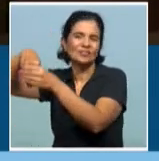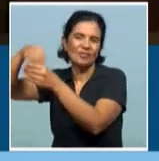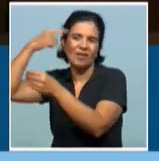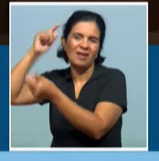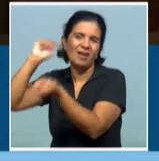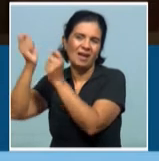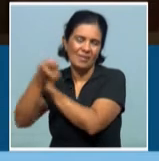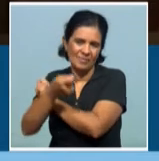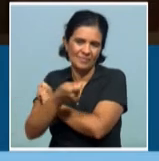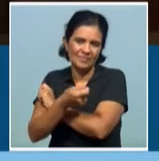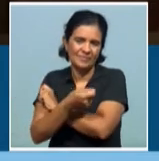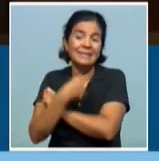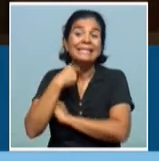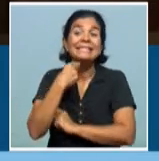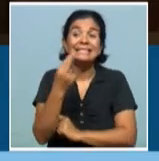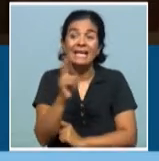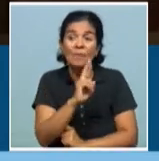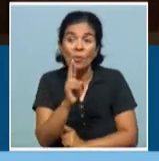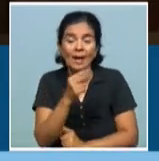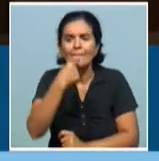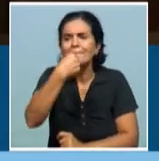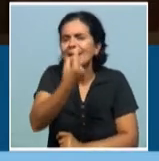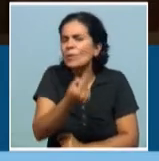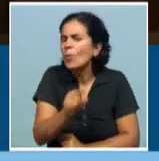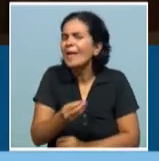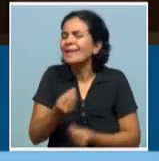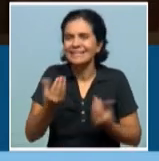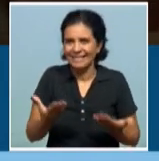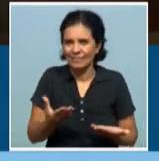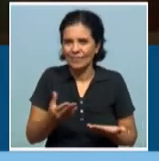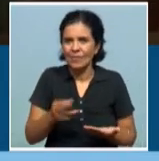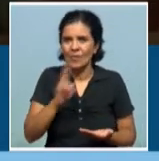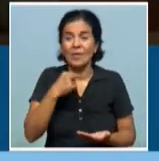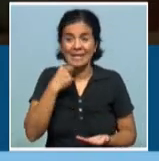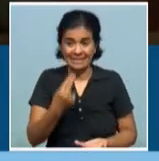hacer. Ellas nos van a decir. Ellas nos van a decir.